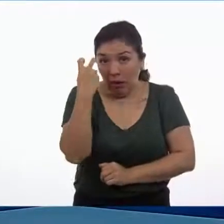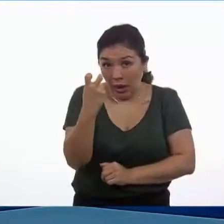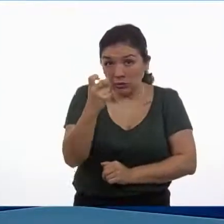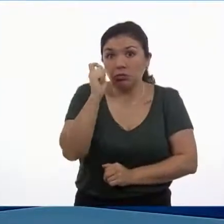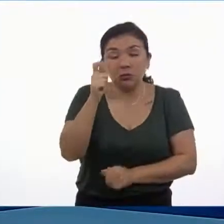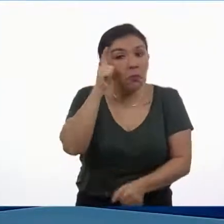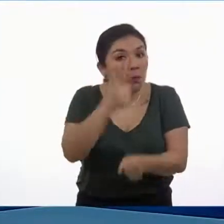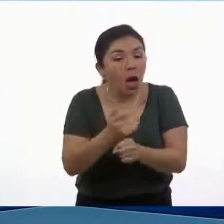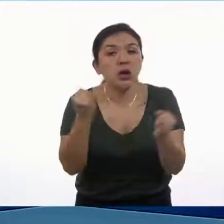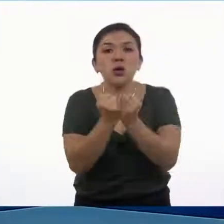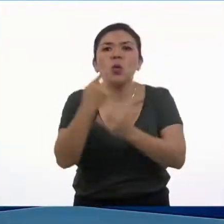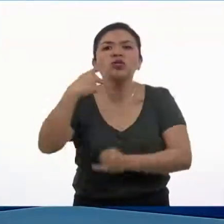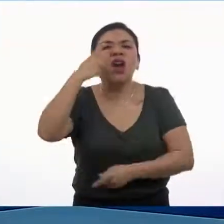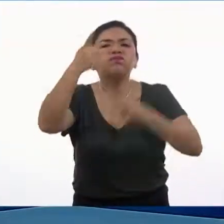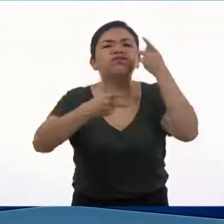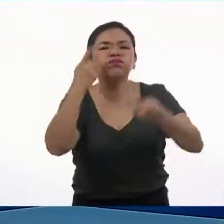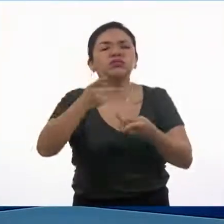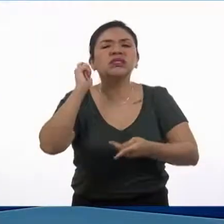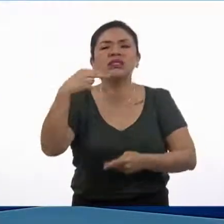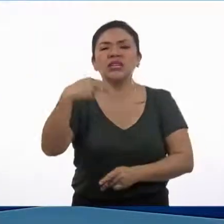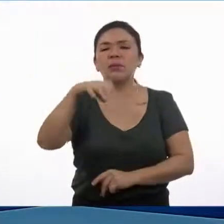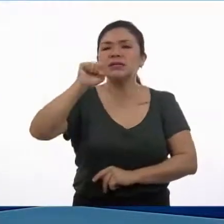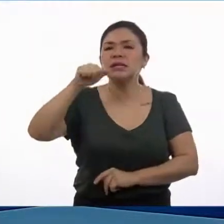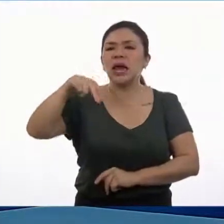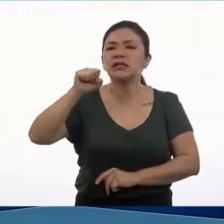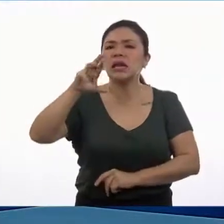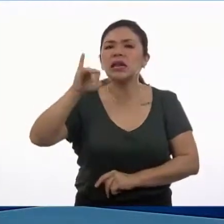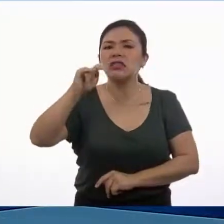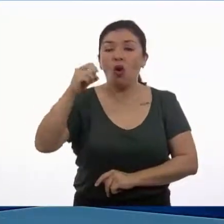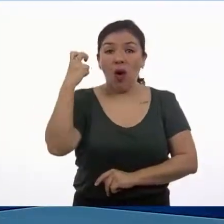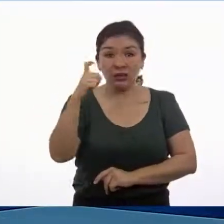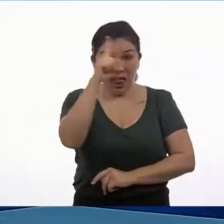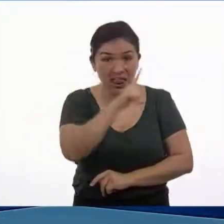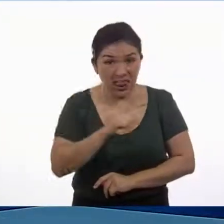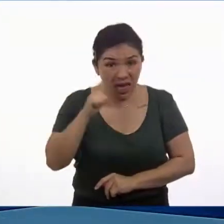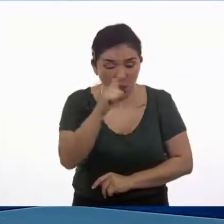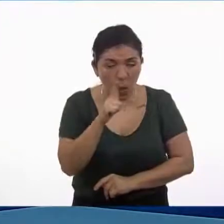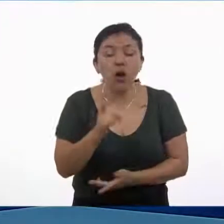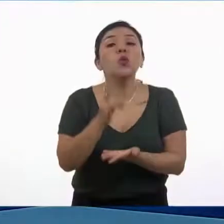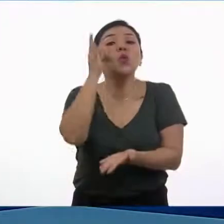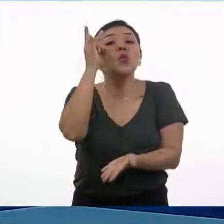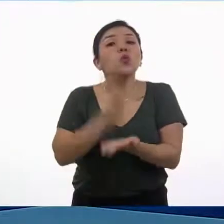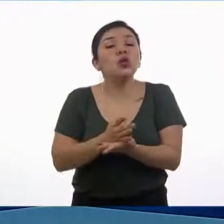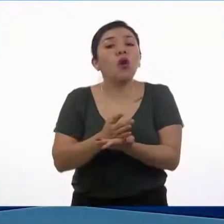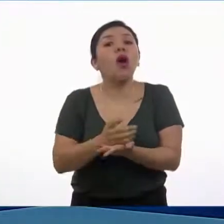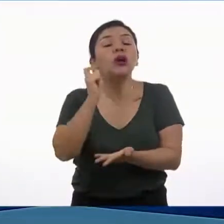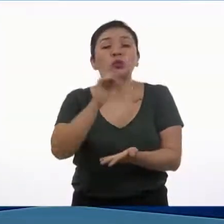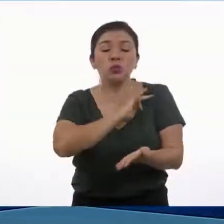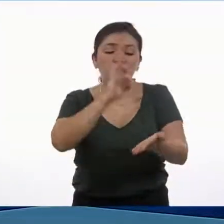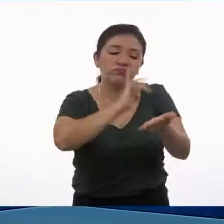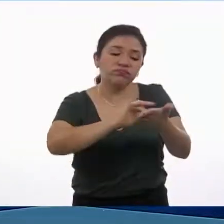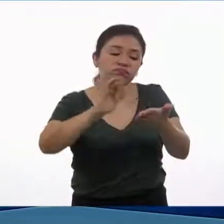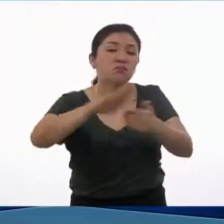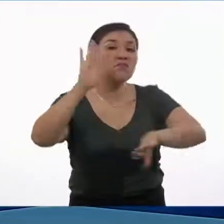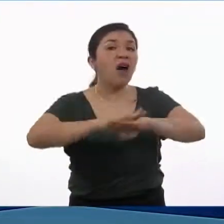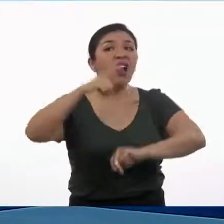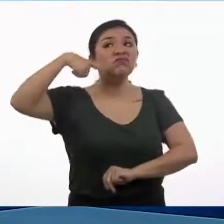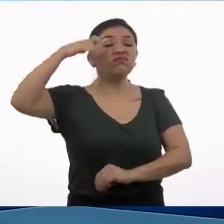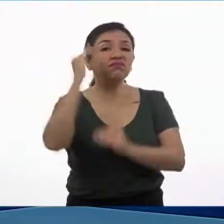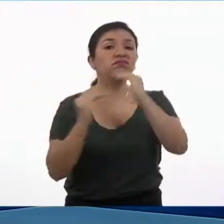nota también en su lengua sagrada, el sánscrito, una lengua que solo lo podían leer las clases